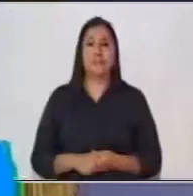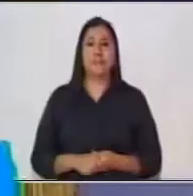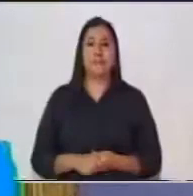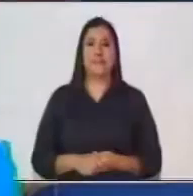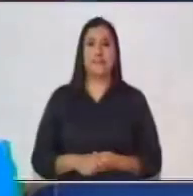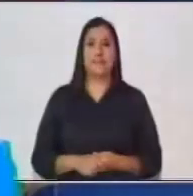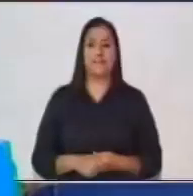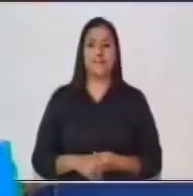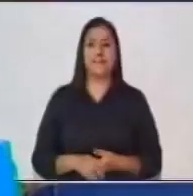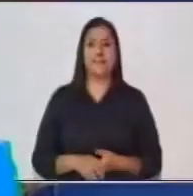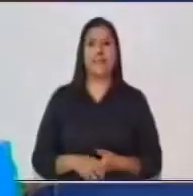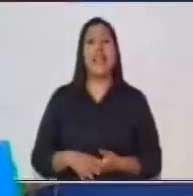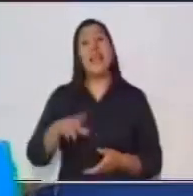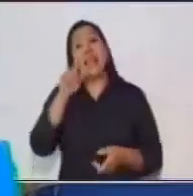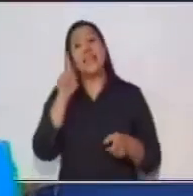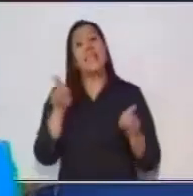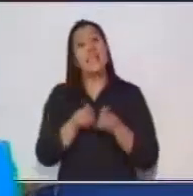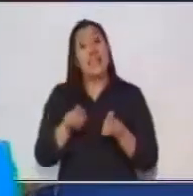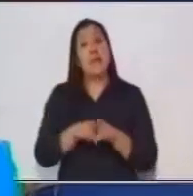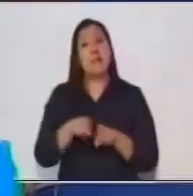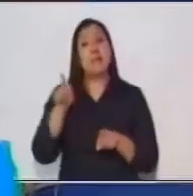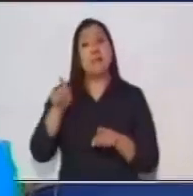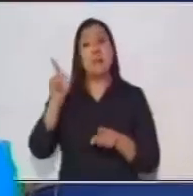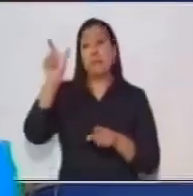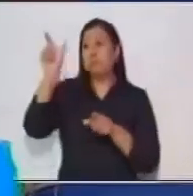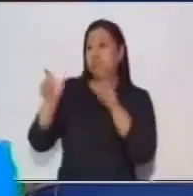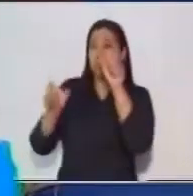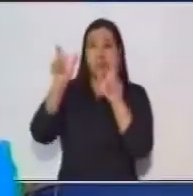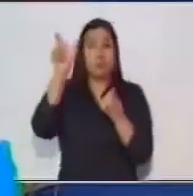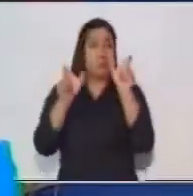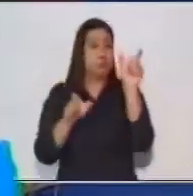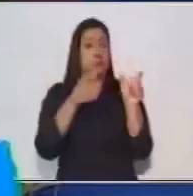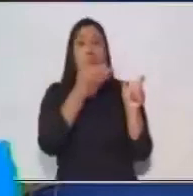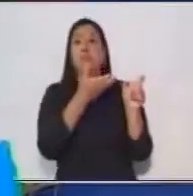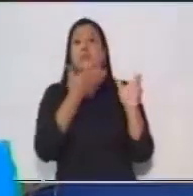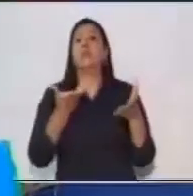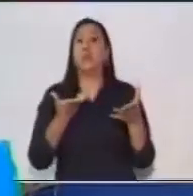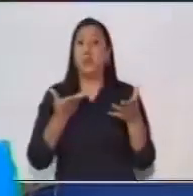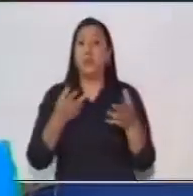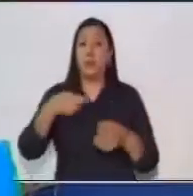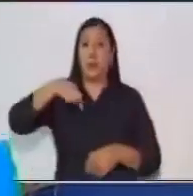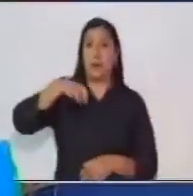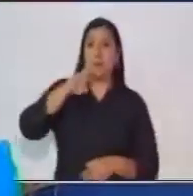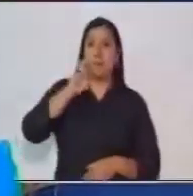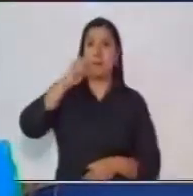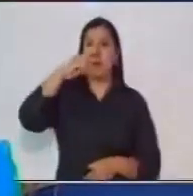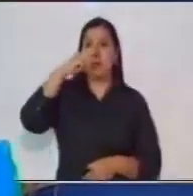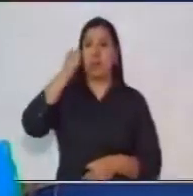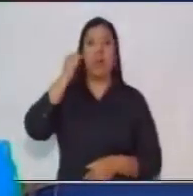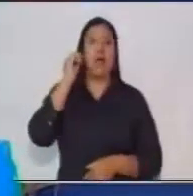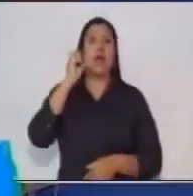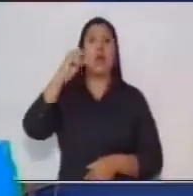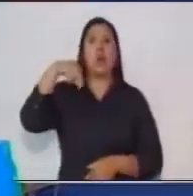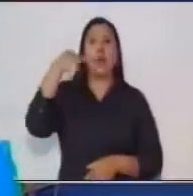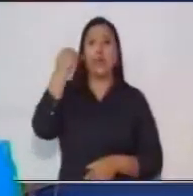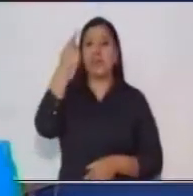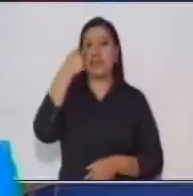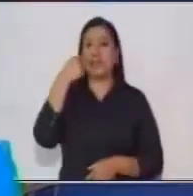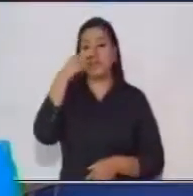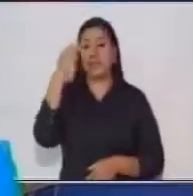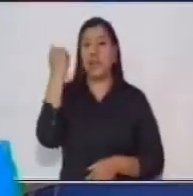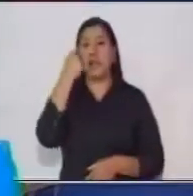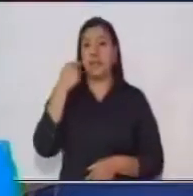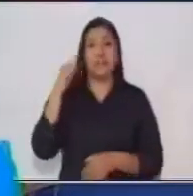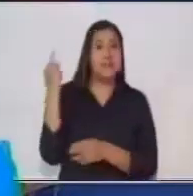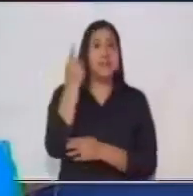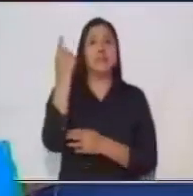Valga la redundancia. Y los personajes se clasifican en protagonistas y secundarios. Los